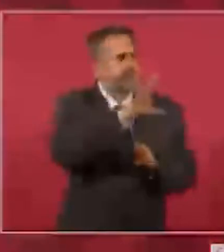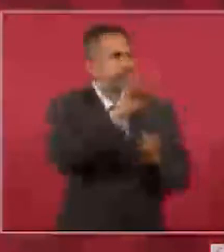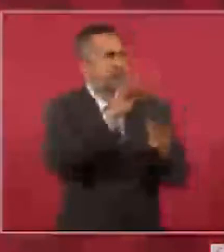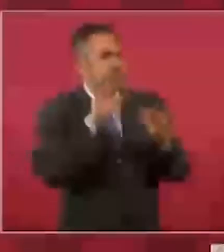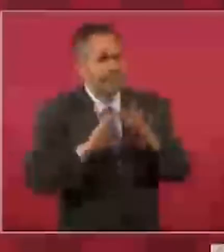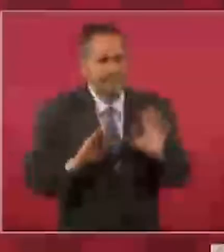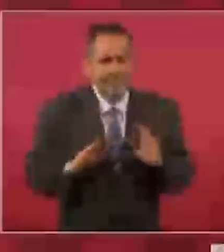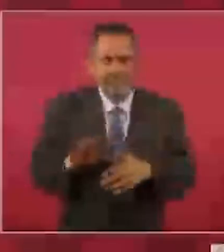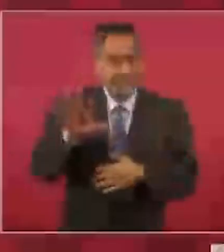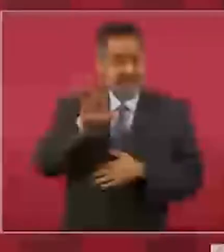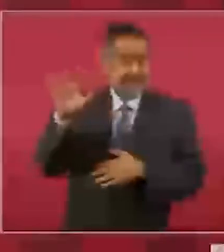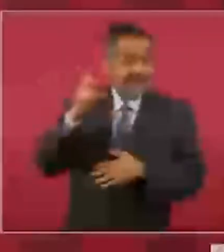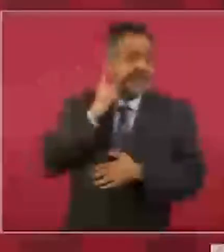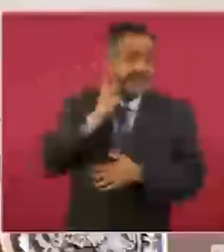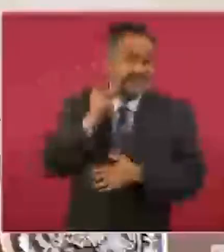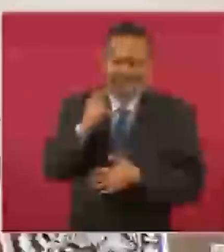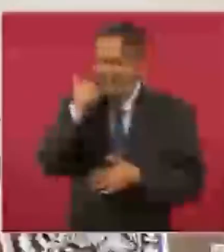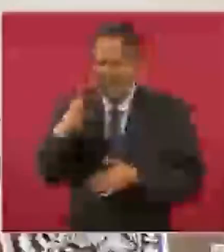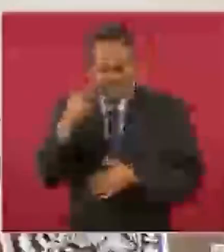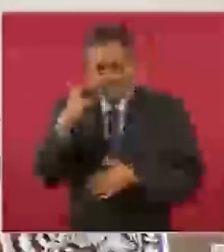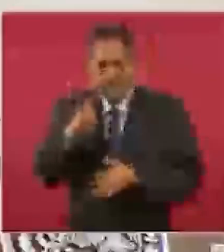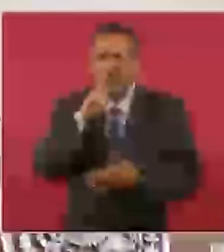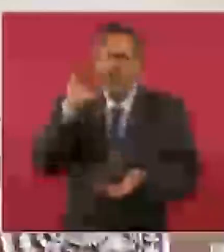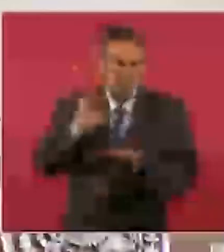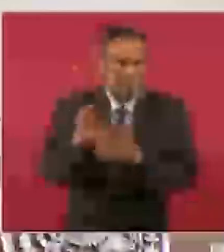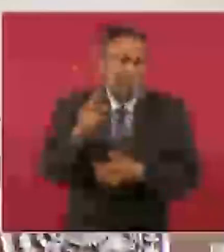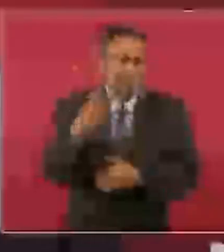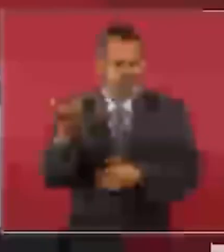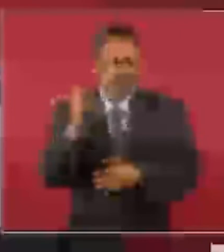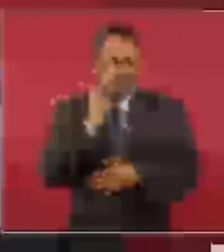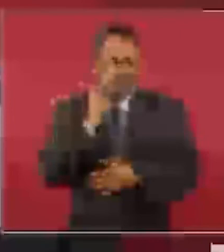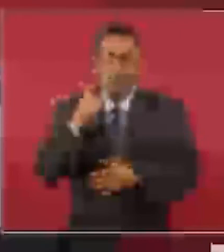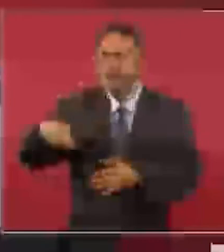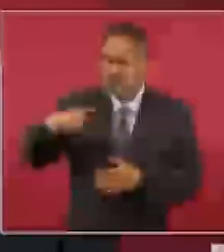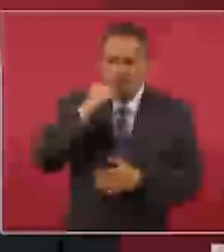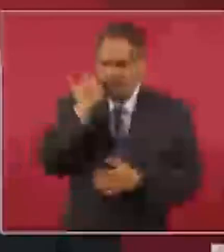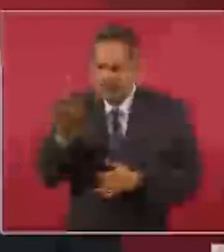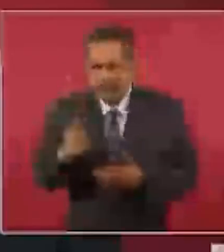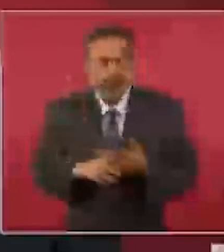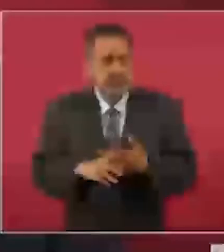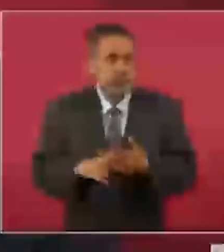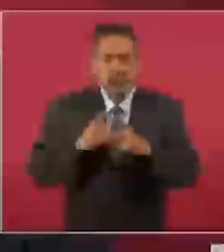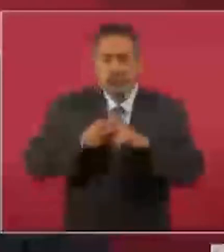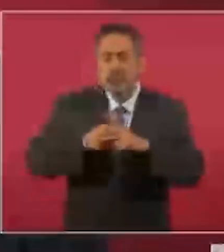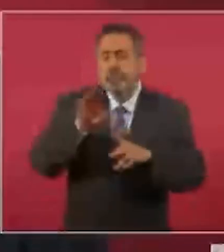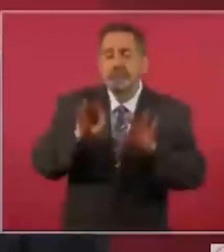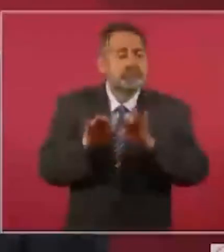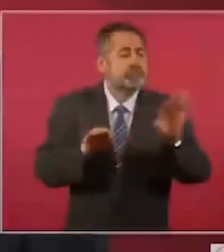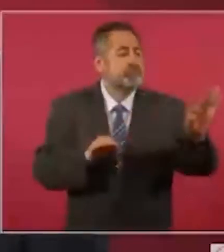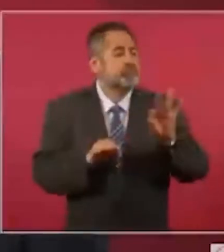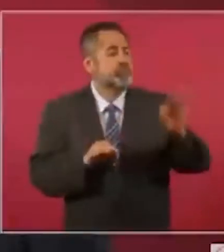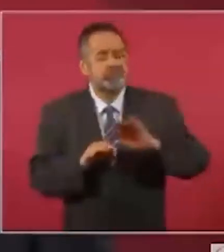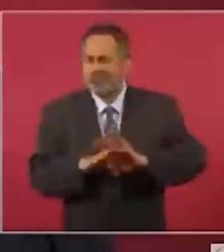el mandatario señala que es muy posible proponer una ley en la que se elijan a los consejeros y magistrados del Tribunal Electoral. Finalmente mostró